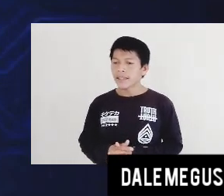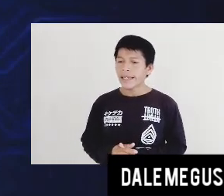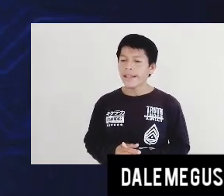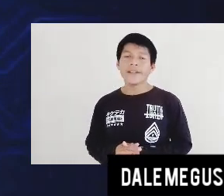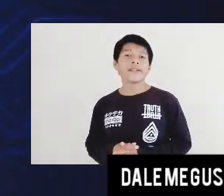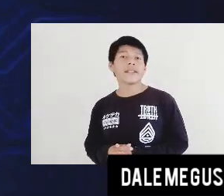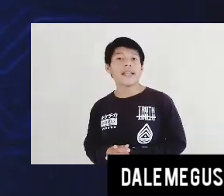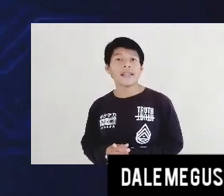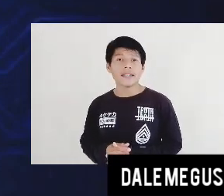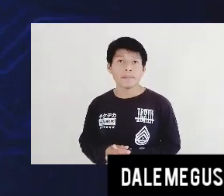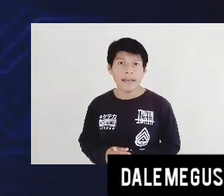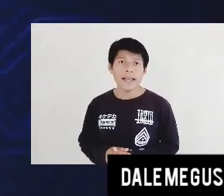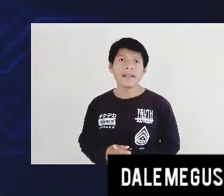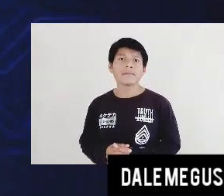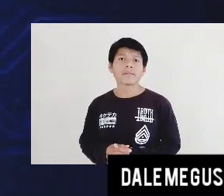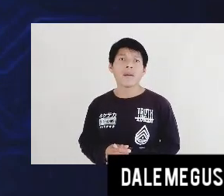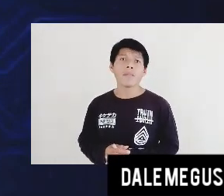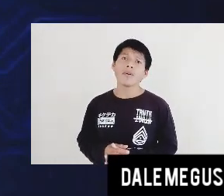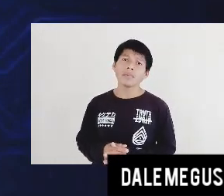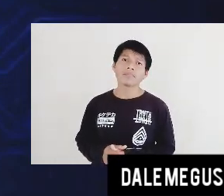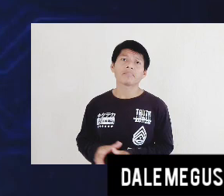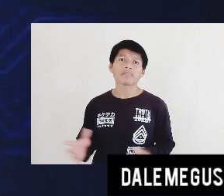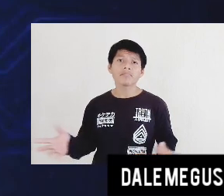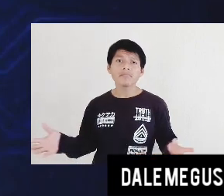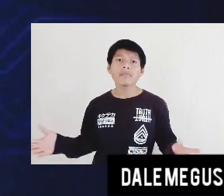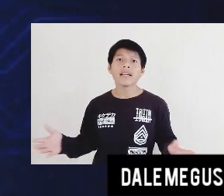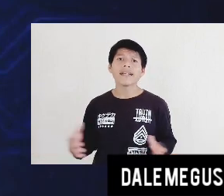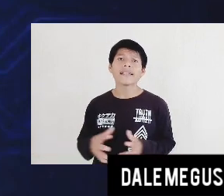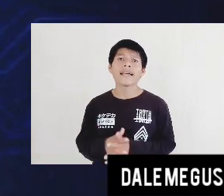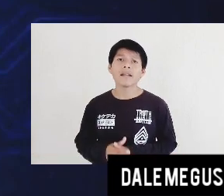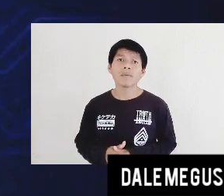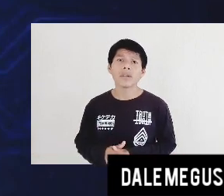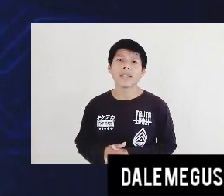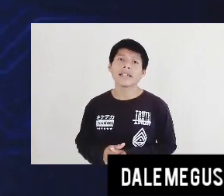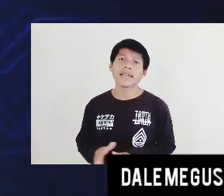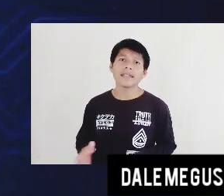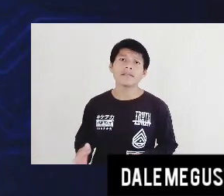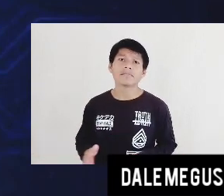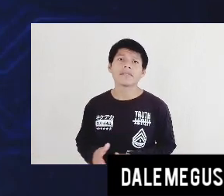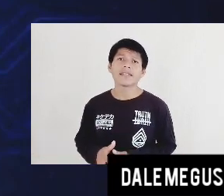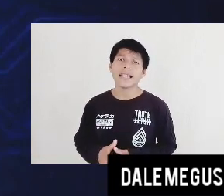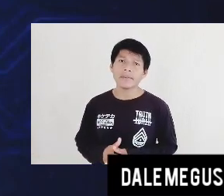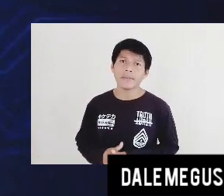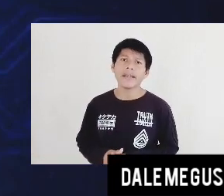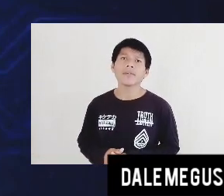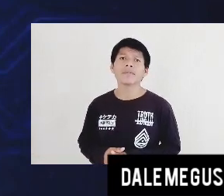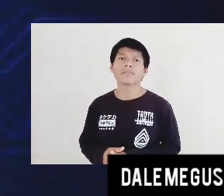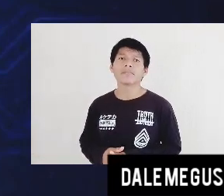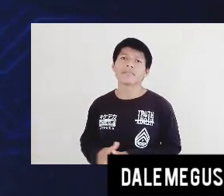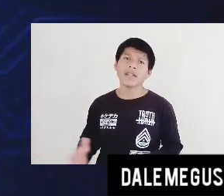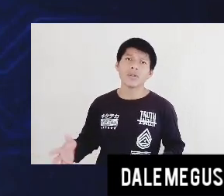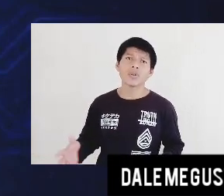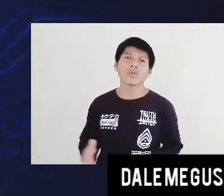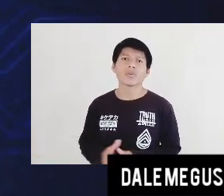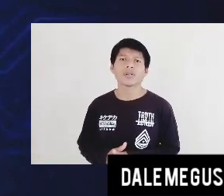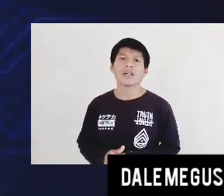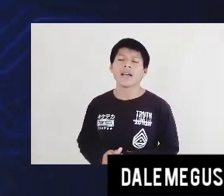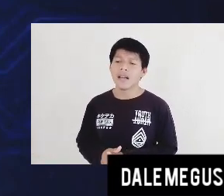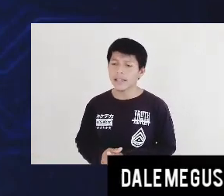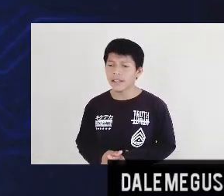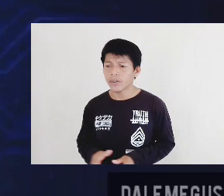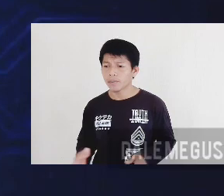vez más que la derecha está desesperada por regresar al poder y así seguir viviendo de